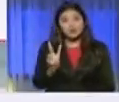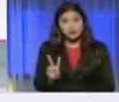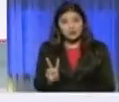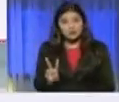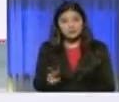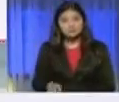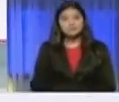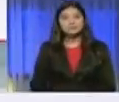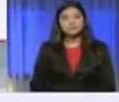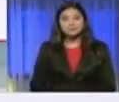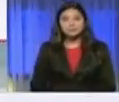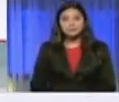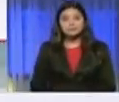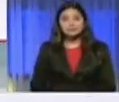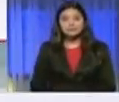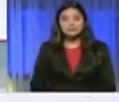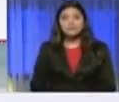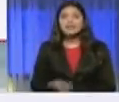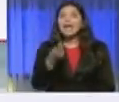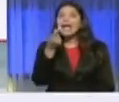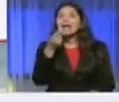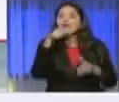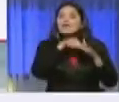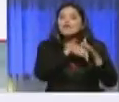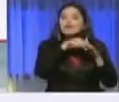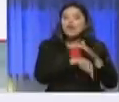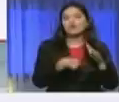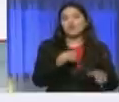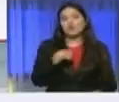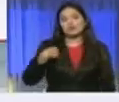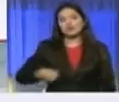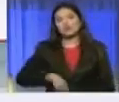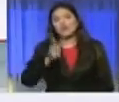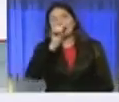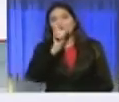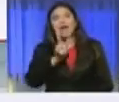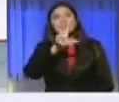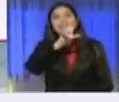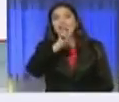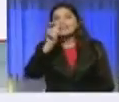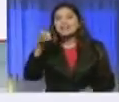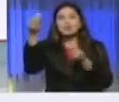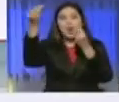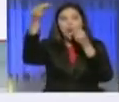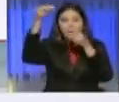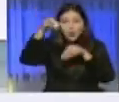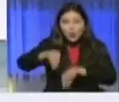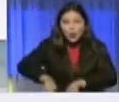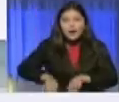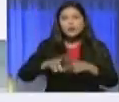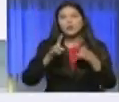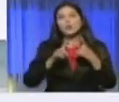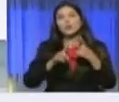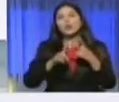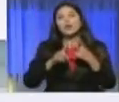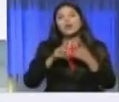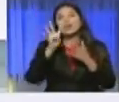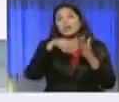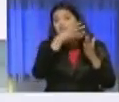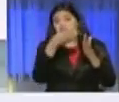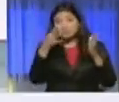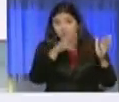Y Venezuela, a través del Fondo Chino Venezolano, a través de más de 300 acuerdos bilaterales, a través de la Agenda